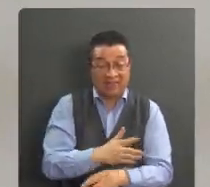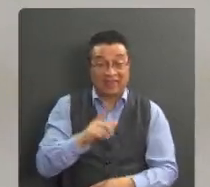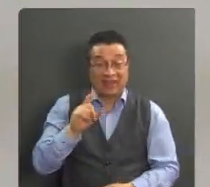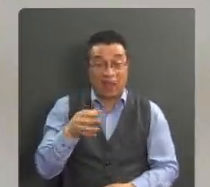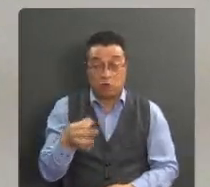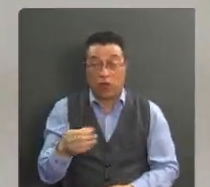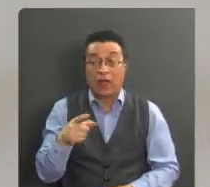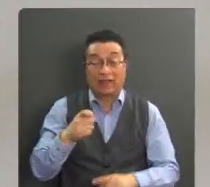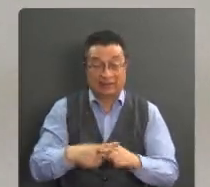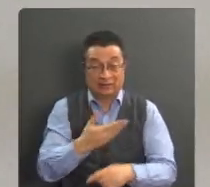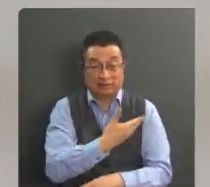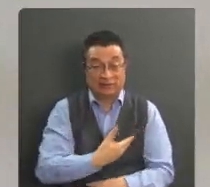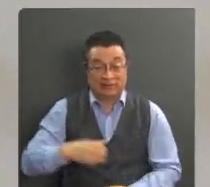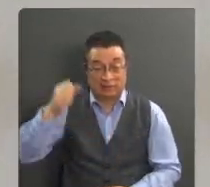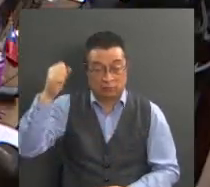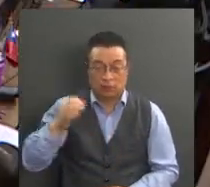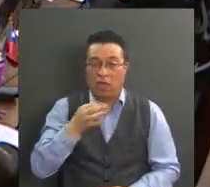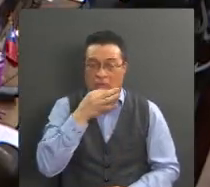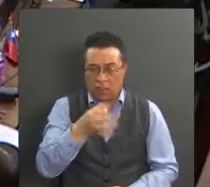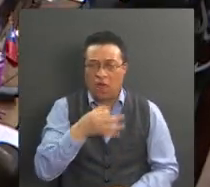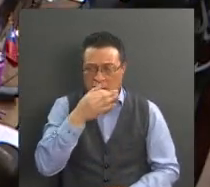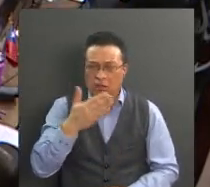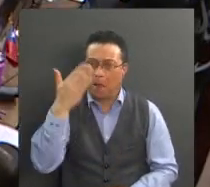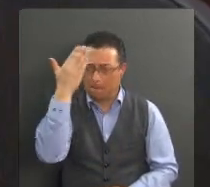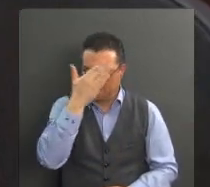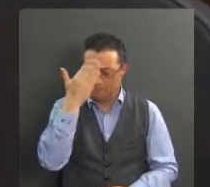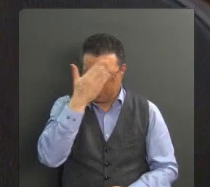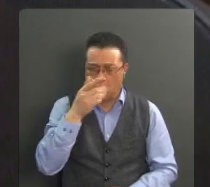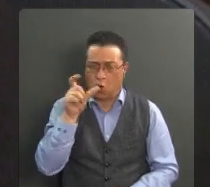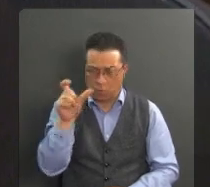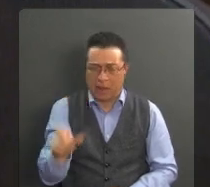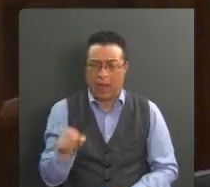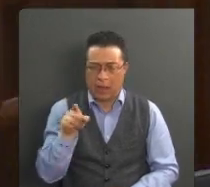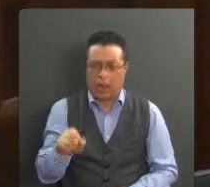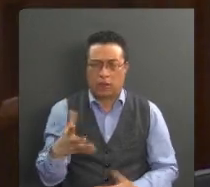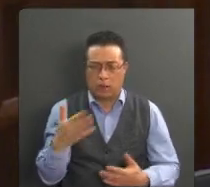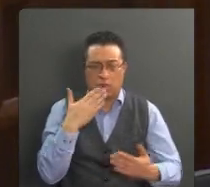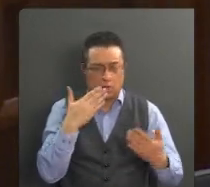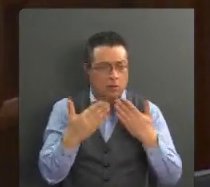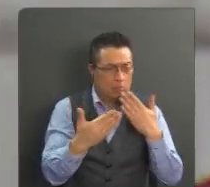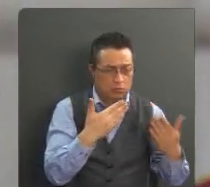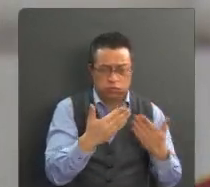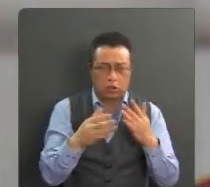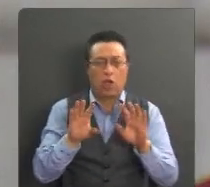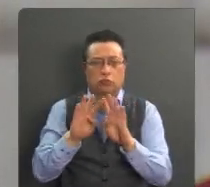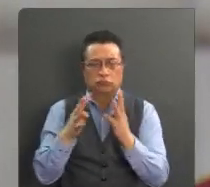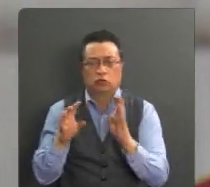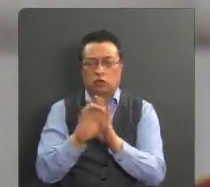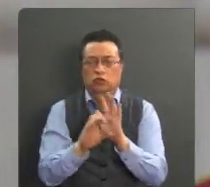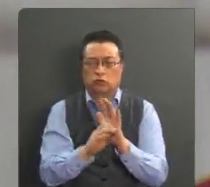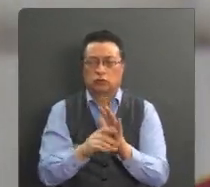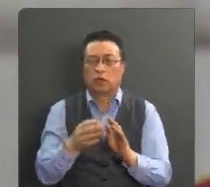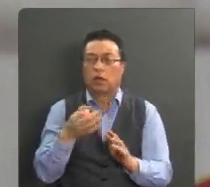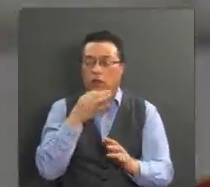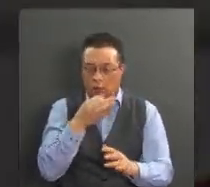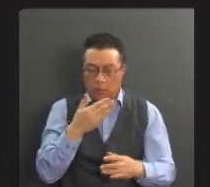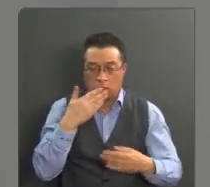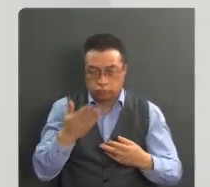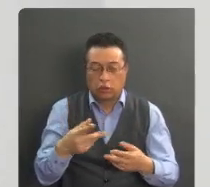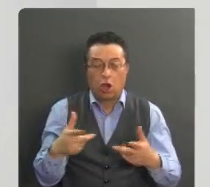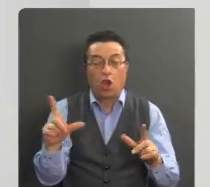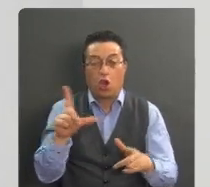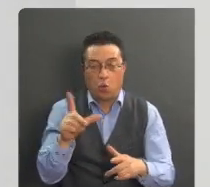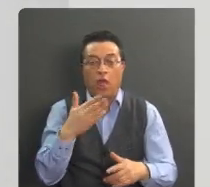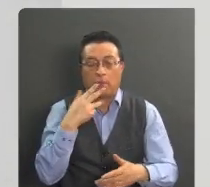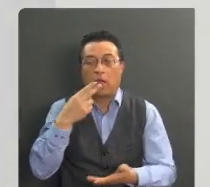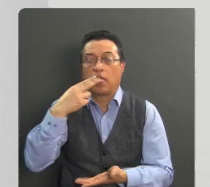Sebastián Piñera comentaba las señales de preocupación que a su juicio generaba el debate constituyente. Mirada que plasmó también este lunes en la carta que envió